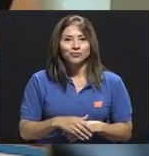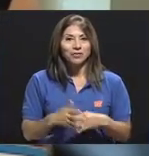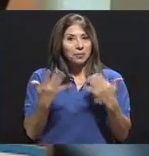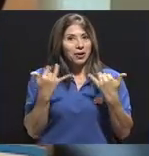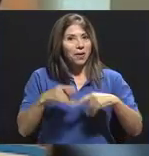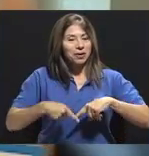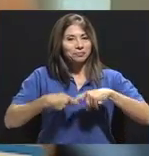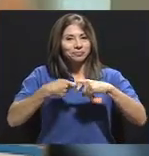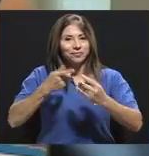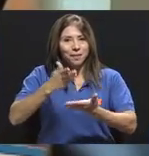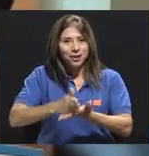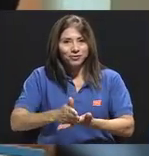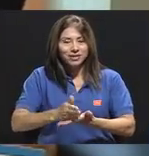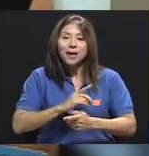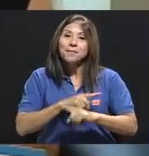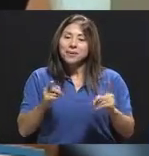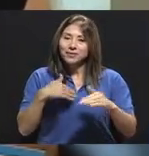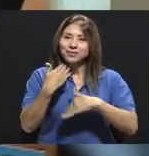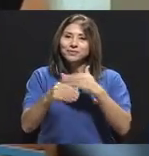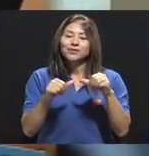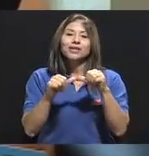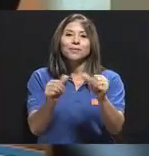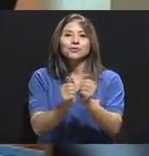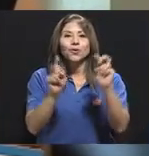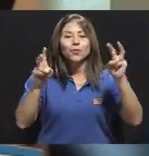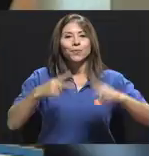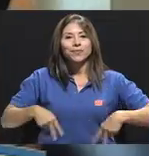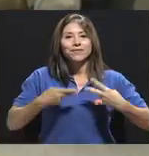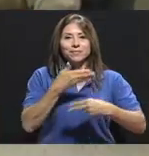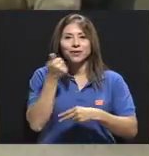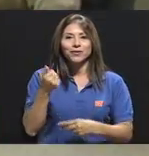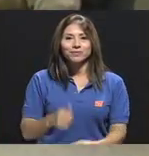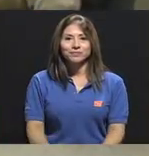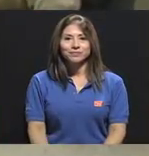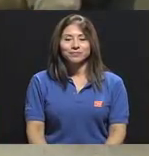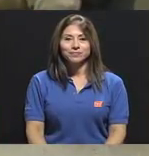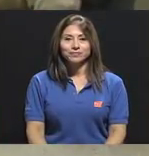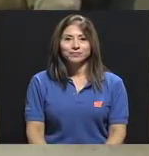de hacer una pausa en esta conversación pero ya regresamos con vivir